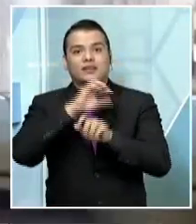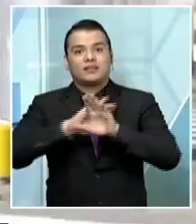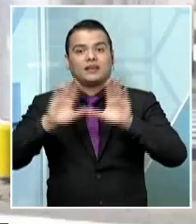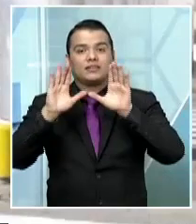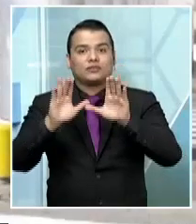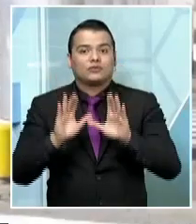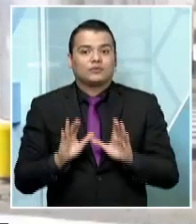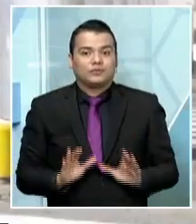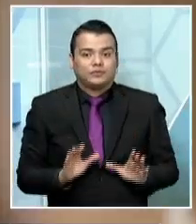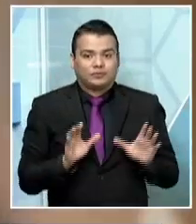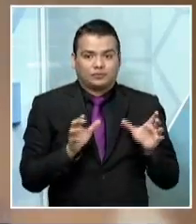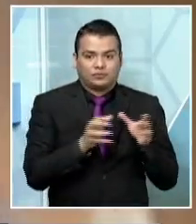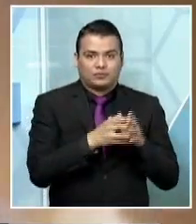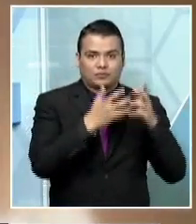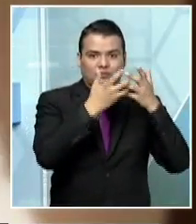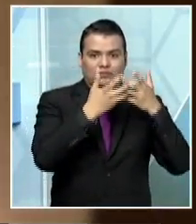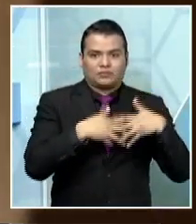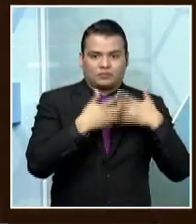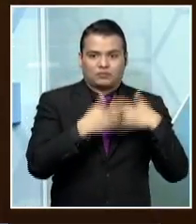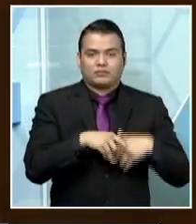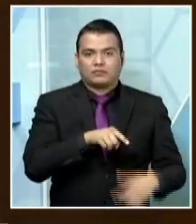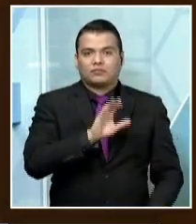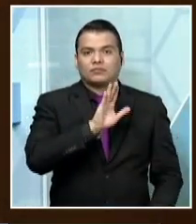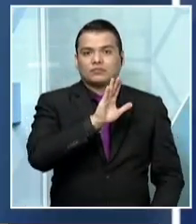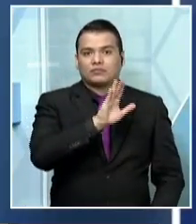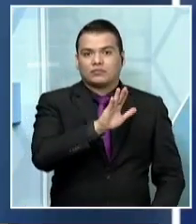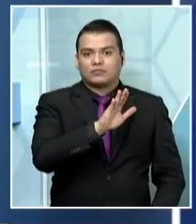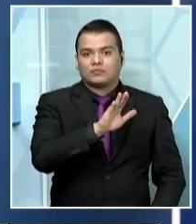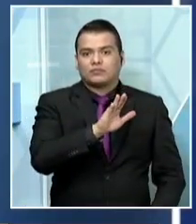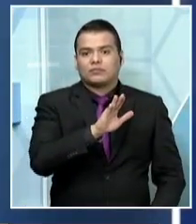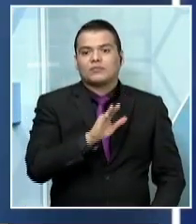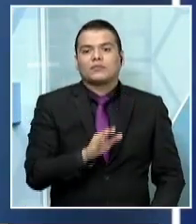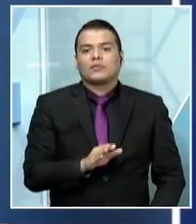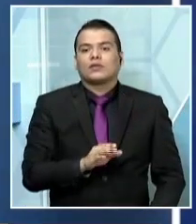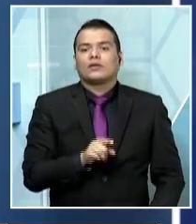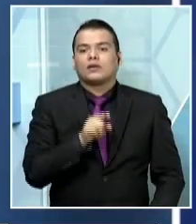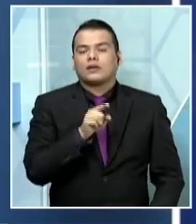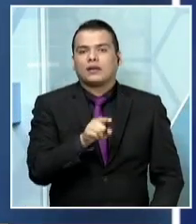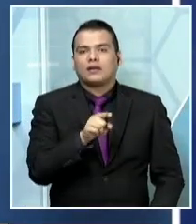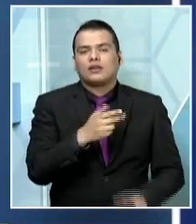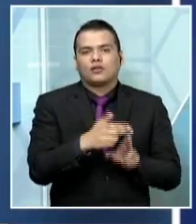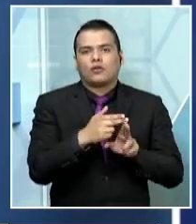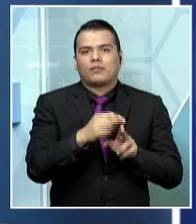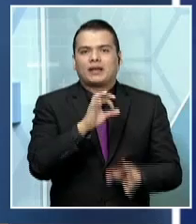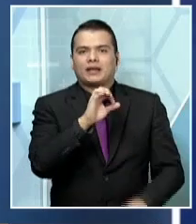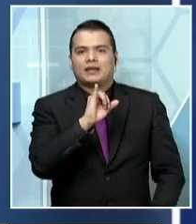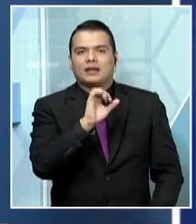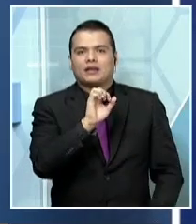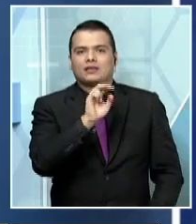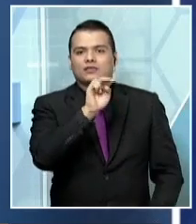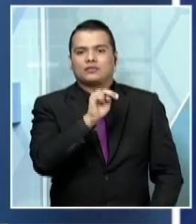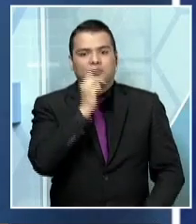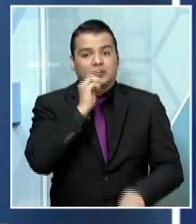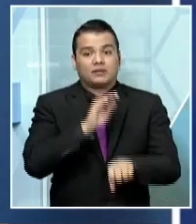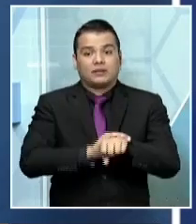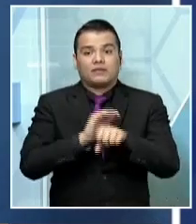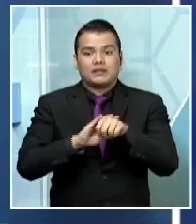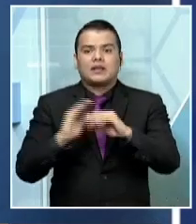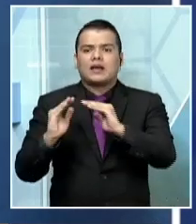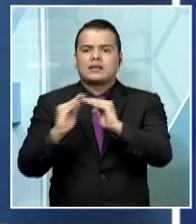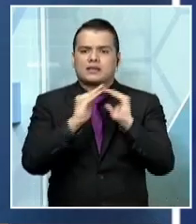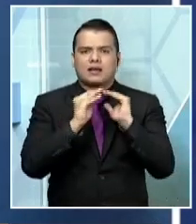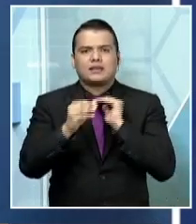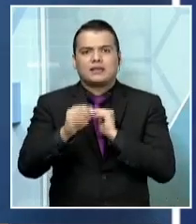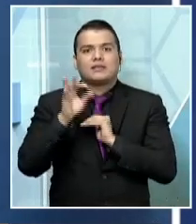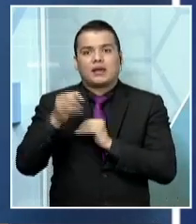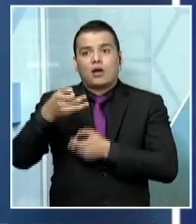a través de la empresa Inmobiliaria y Construcciones Cionsas, ofrecían en venta inmuebles que supuestamente estaban